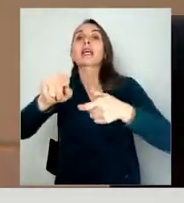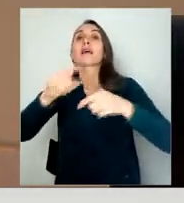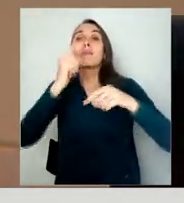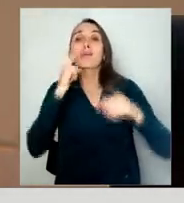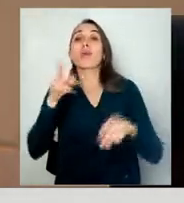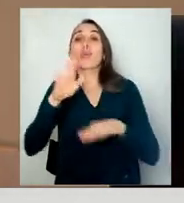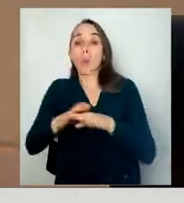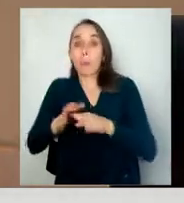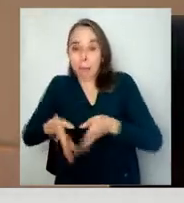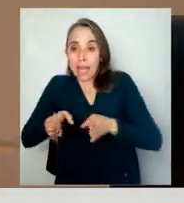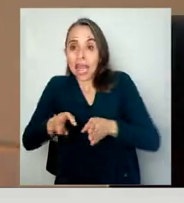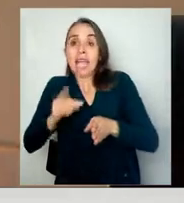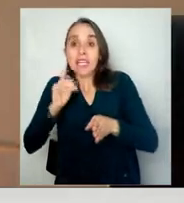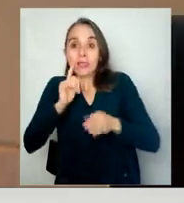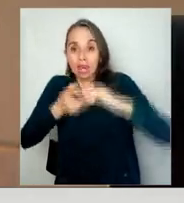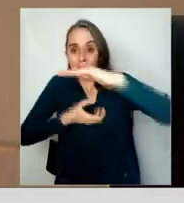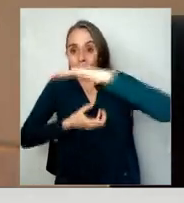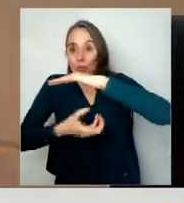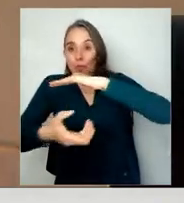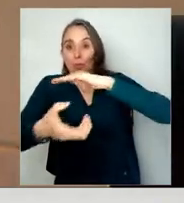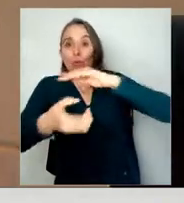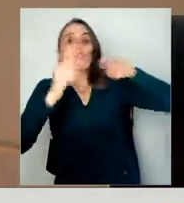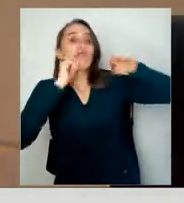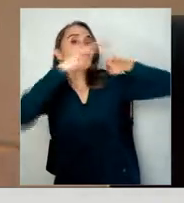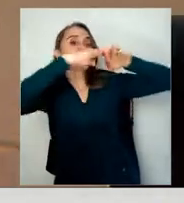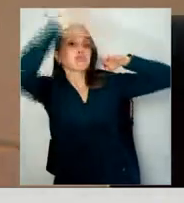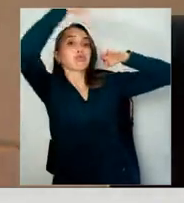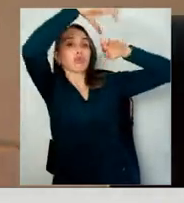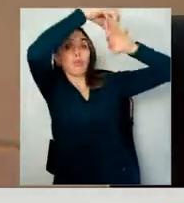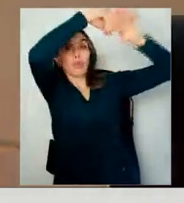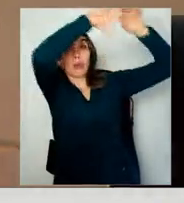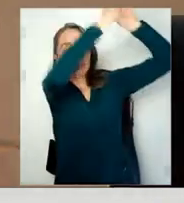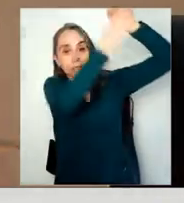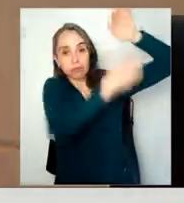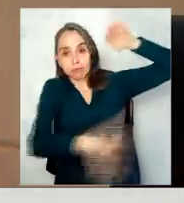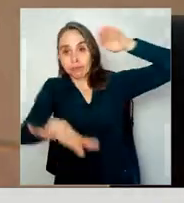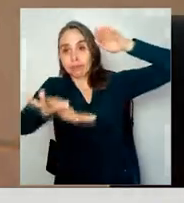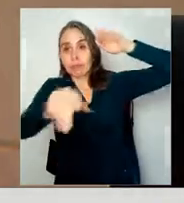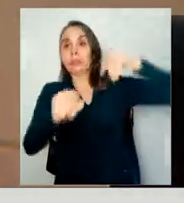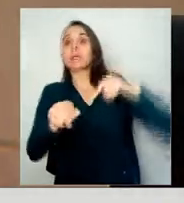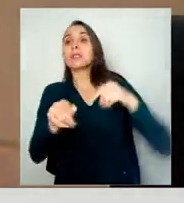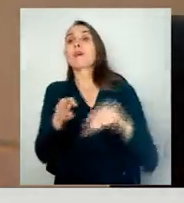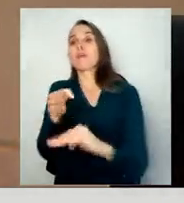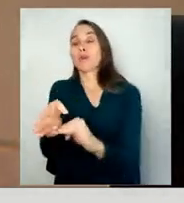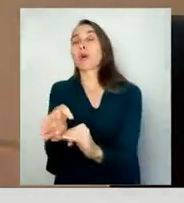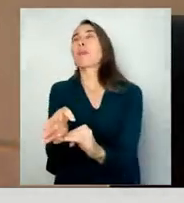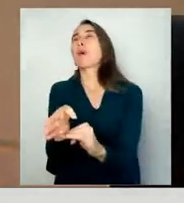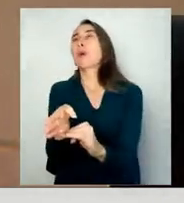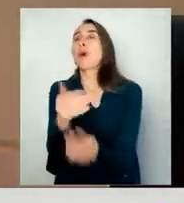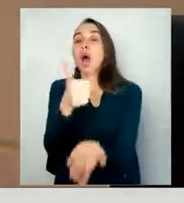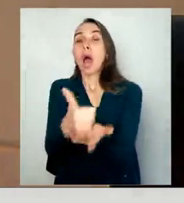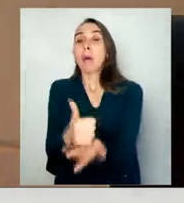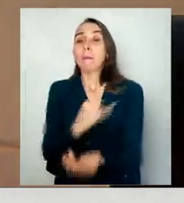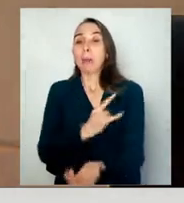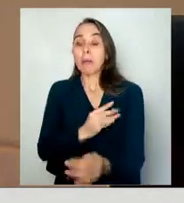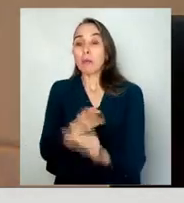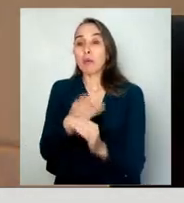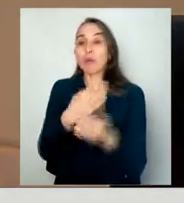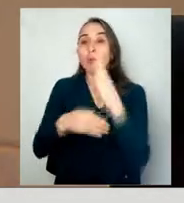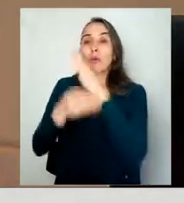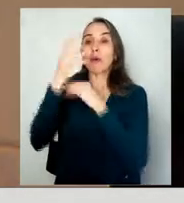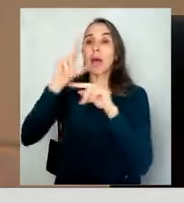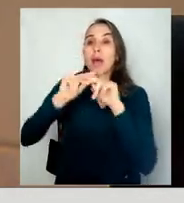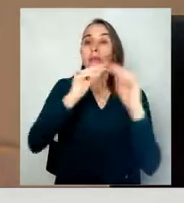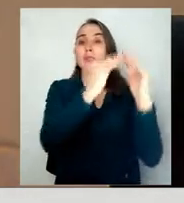quiero oficiar al alcalde de maipú ya que visitamos El casco histórico de maipú la junta de